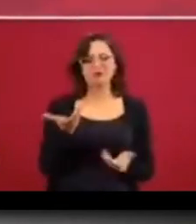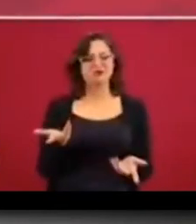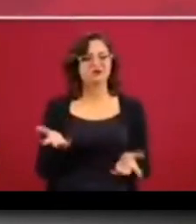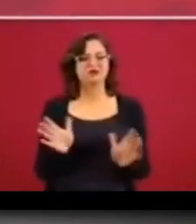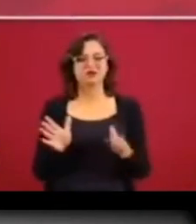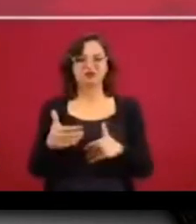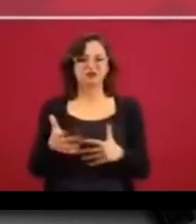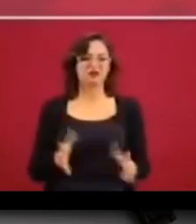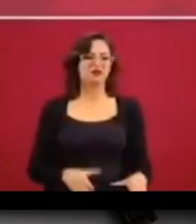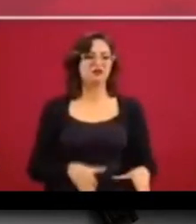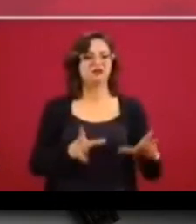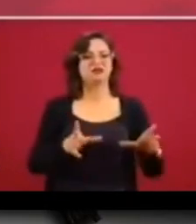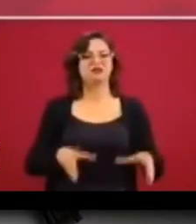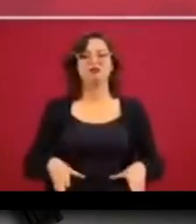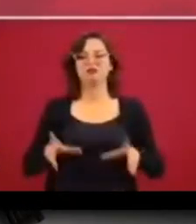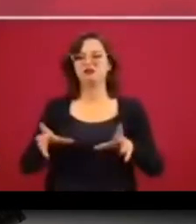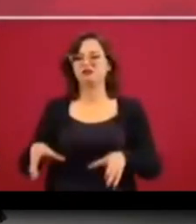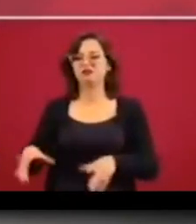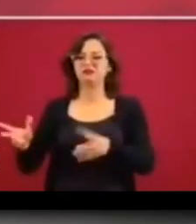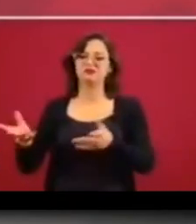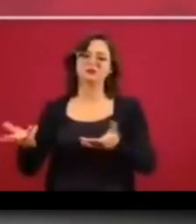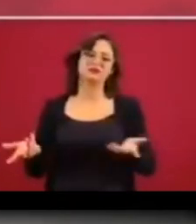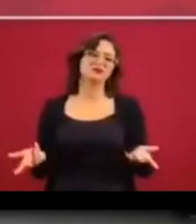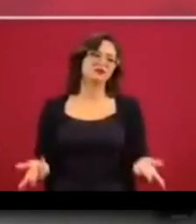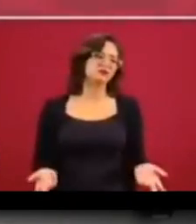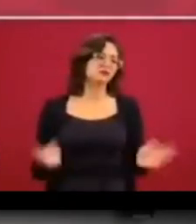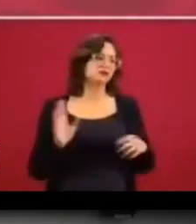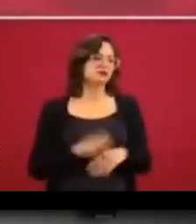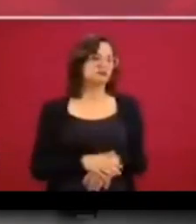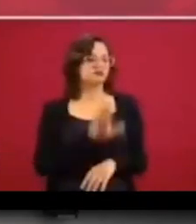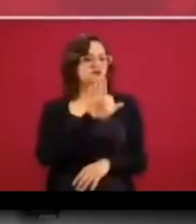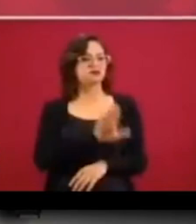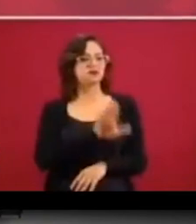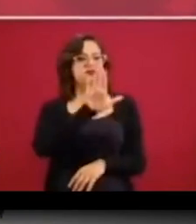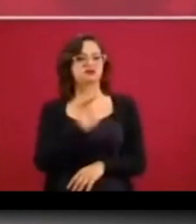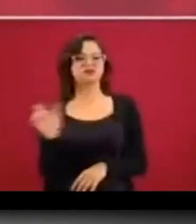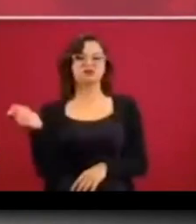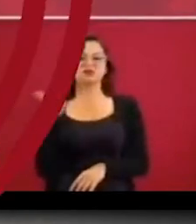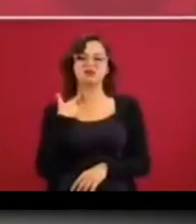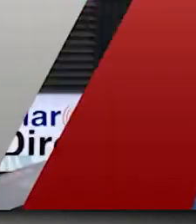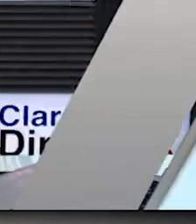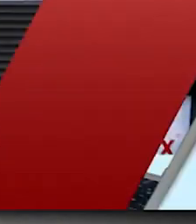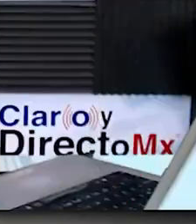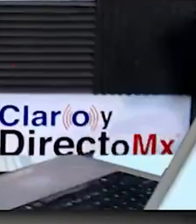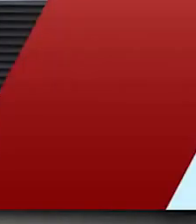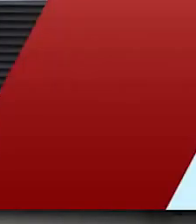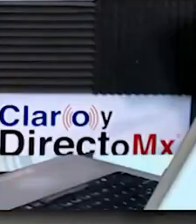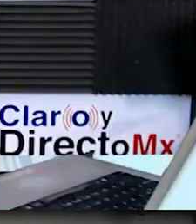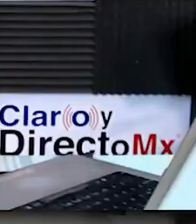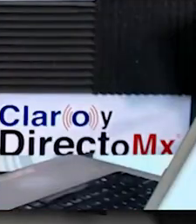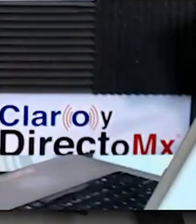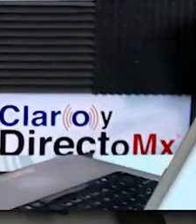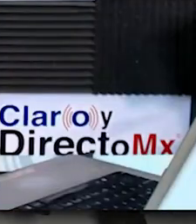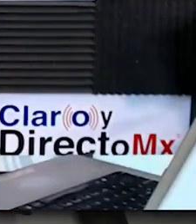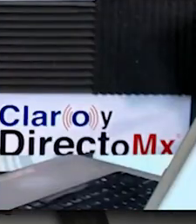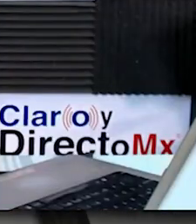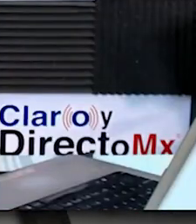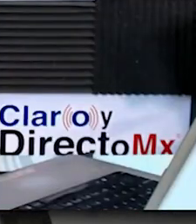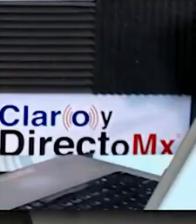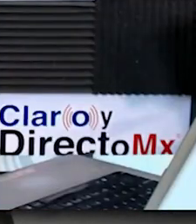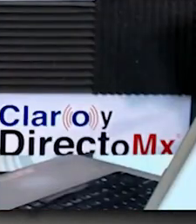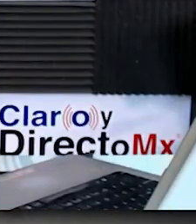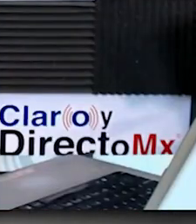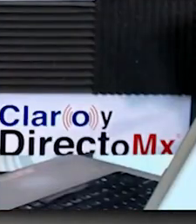Bájenle. Ahora ya me salieron como los que estaban antes, que repartían despensas, frijol con gorgojo. Bueno, pues